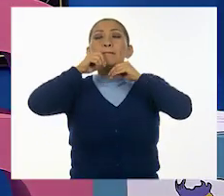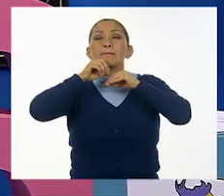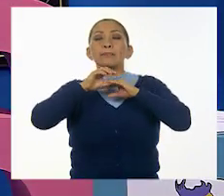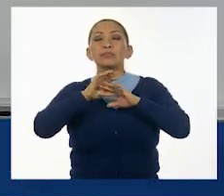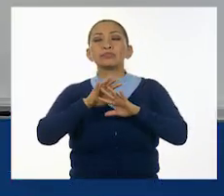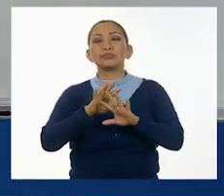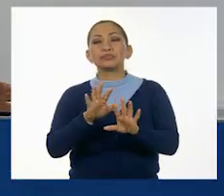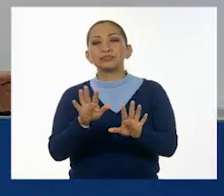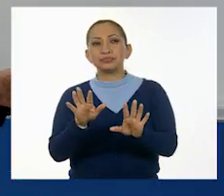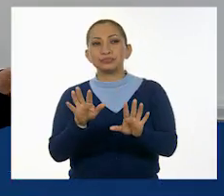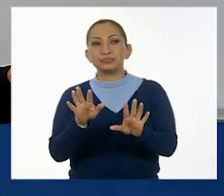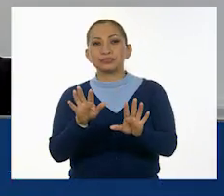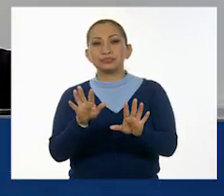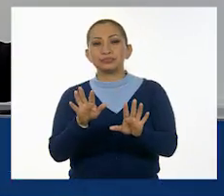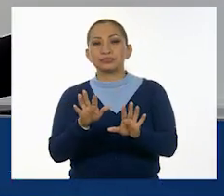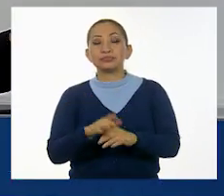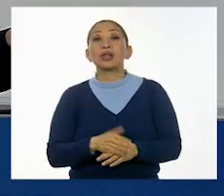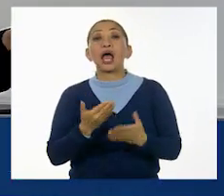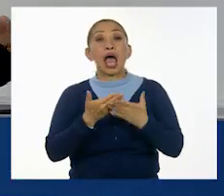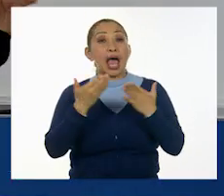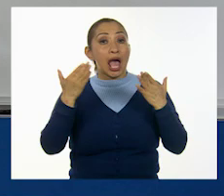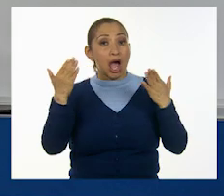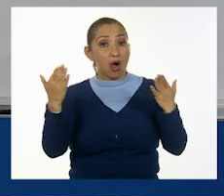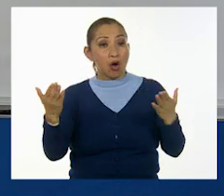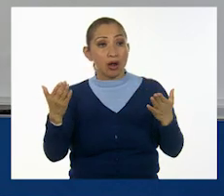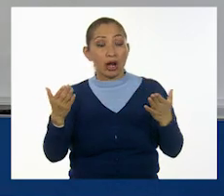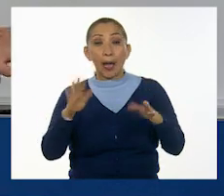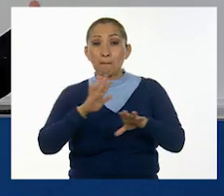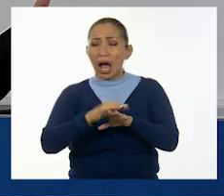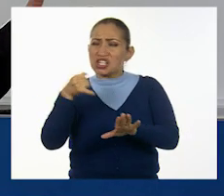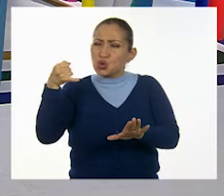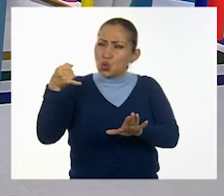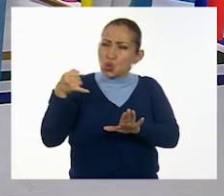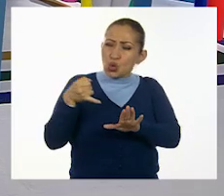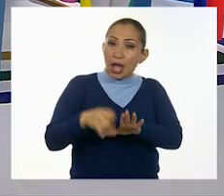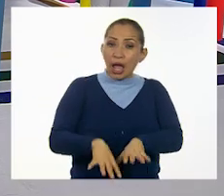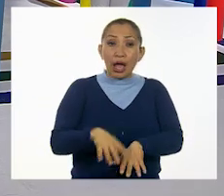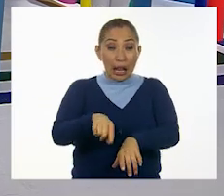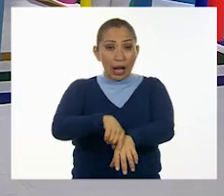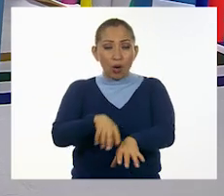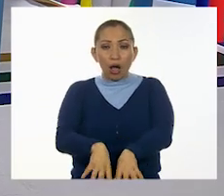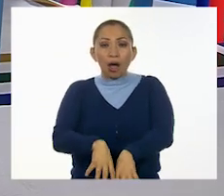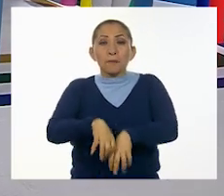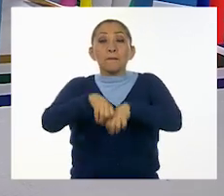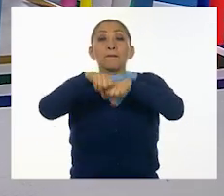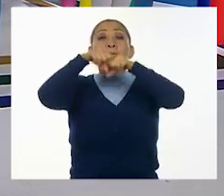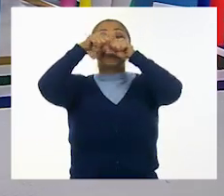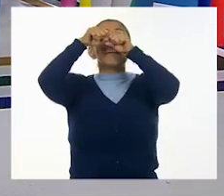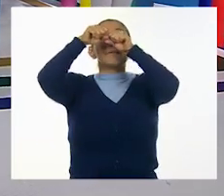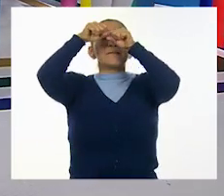suspiramos. Ahora vamos a hacer un suspiro más profundo y alargado. Inhalamos.